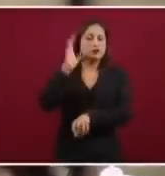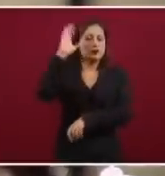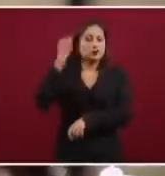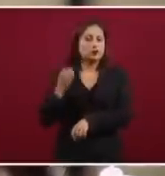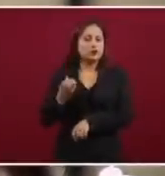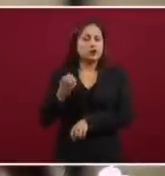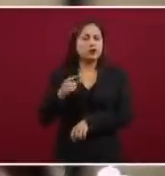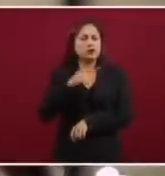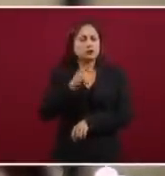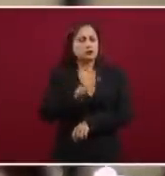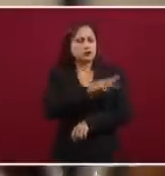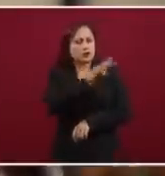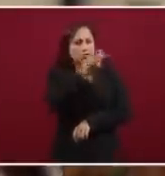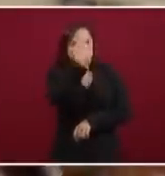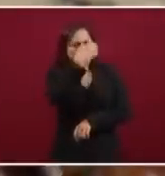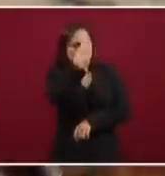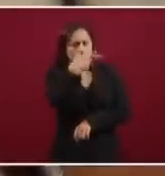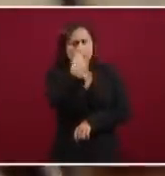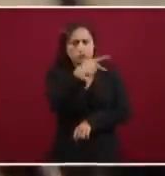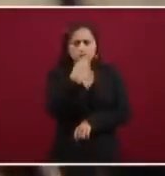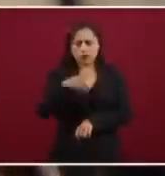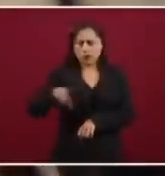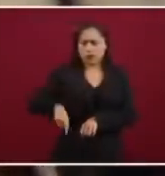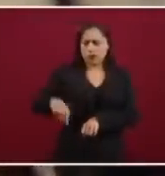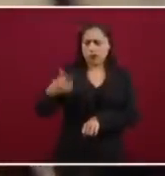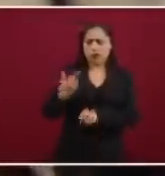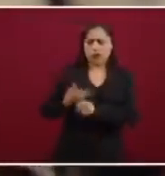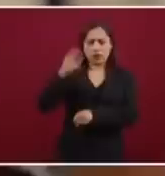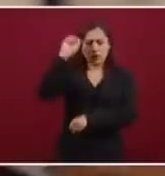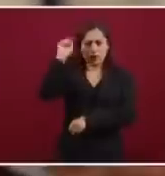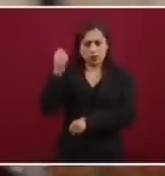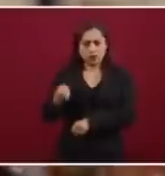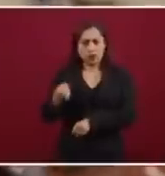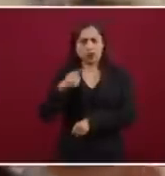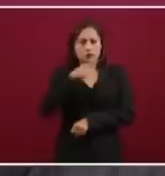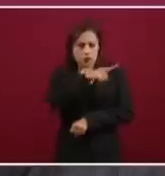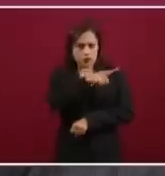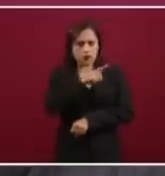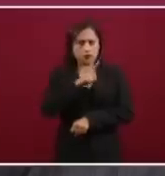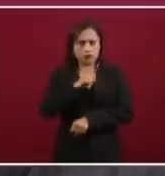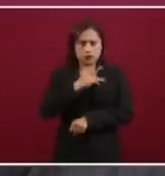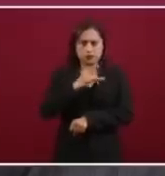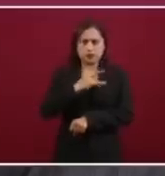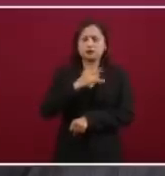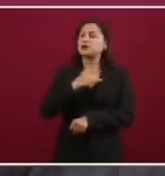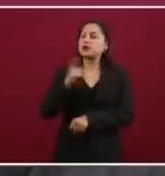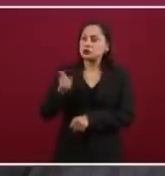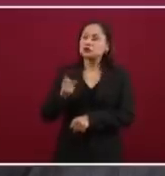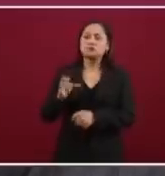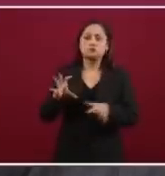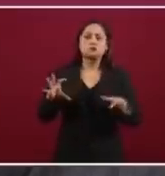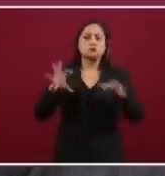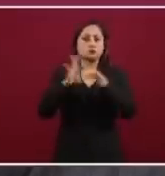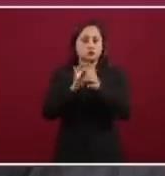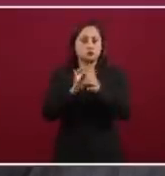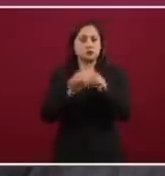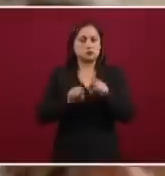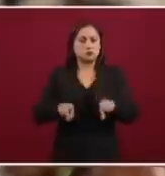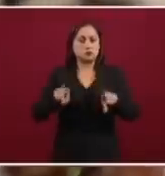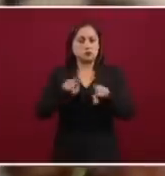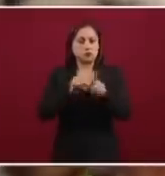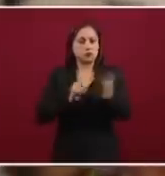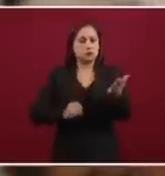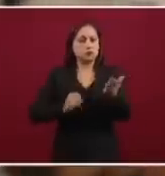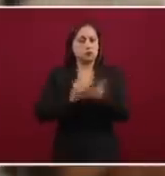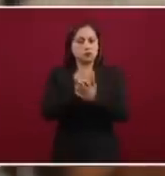gobernador de Sinaloa? ¿Sintió el respaldo? ¿Ha estado realmente a la altura de respaldar las decisiones presidenciales y en general